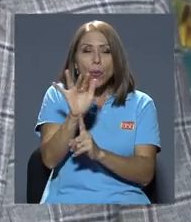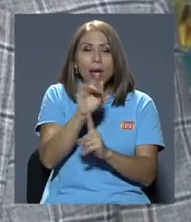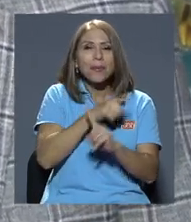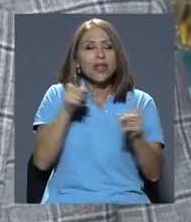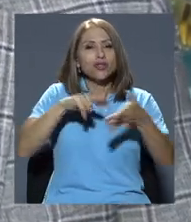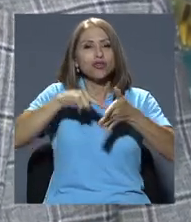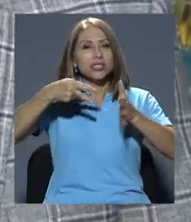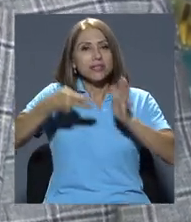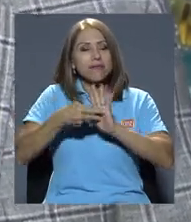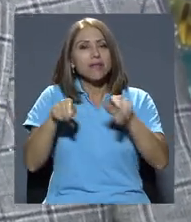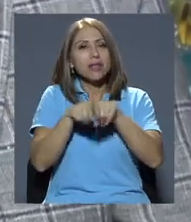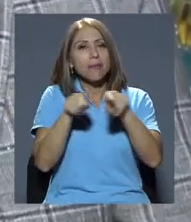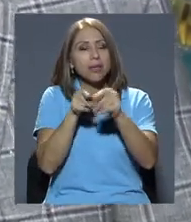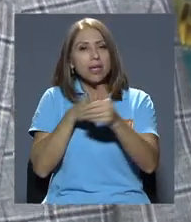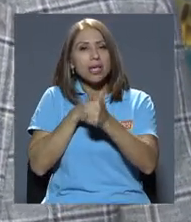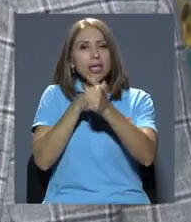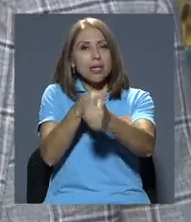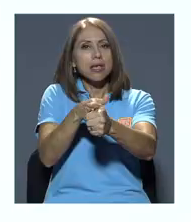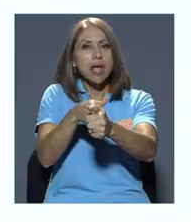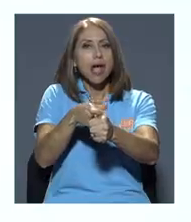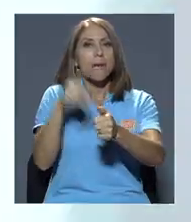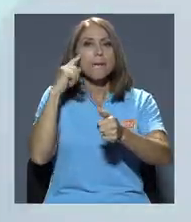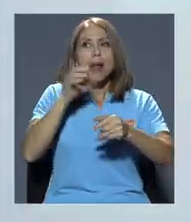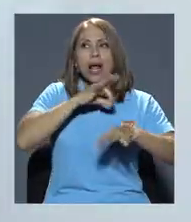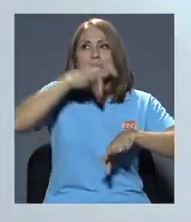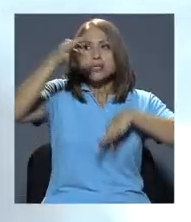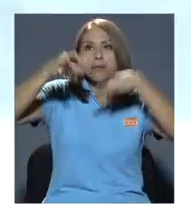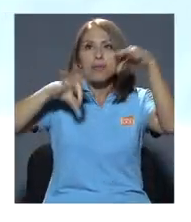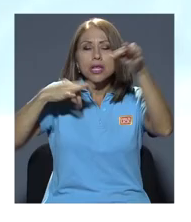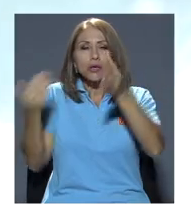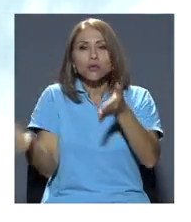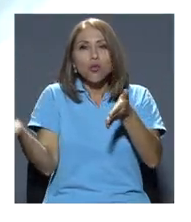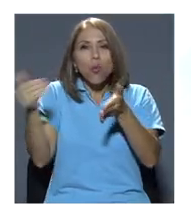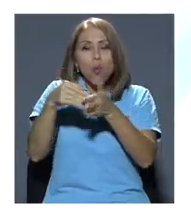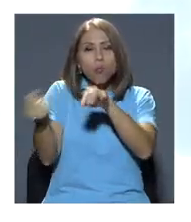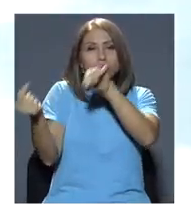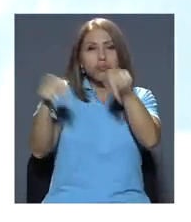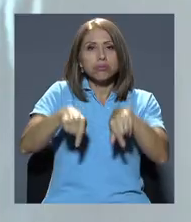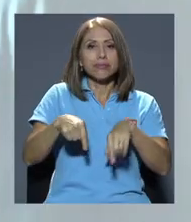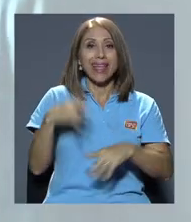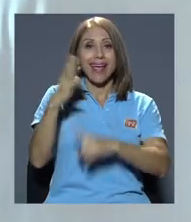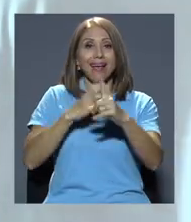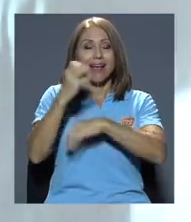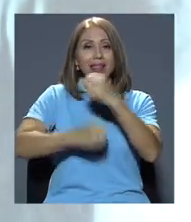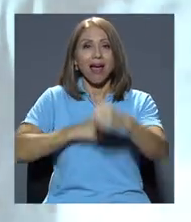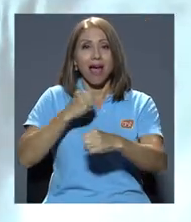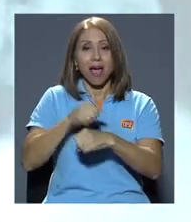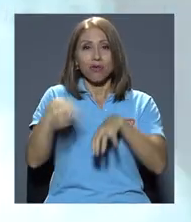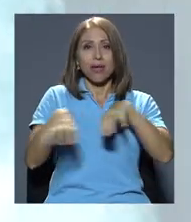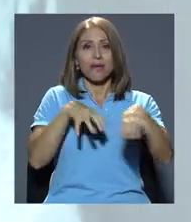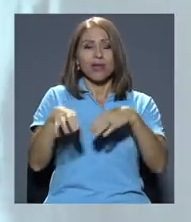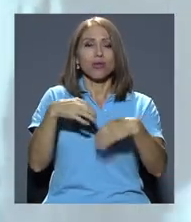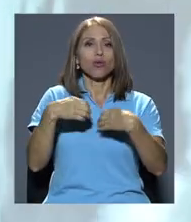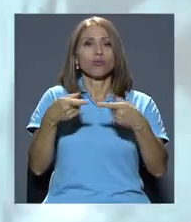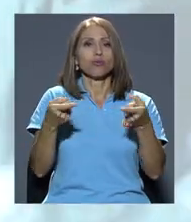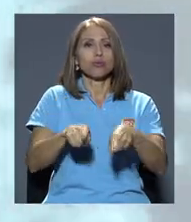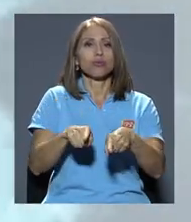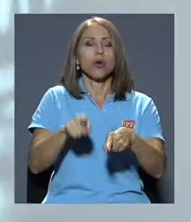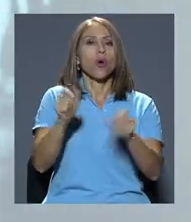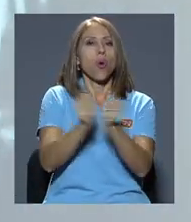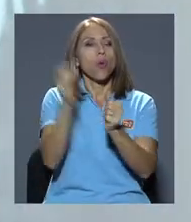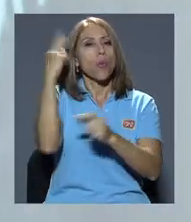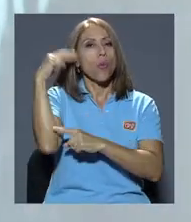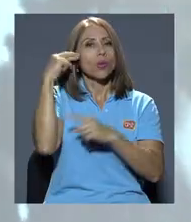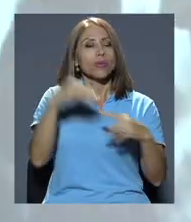significa también la guía para que los espíritus regresen. Cada año este evento se realiza con un motivo especial. En